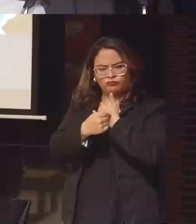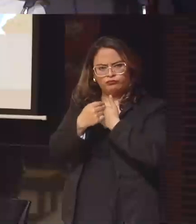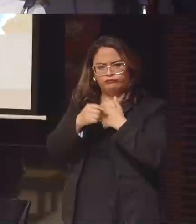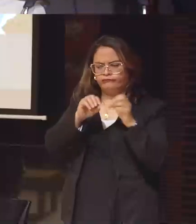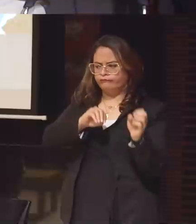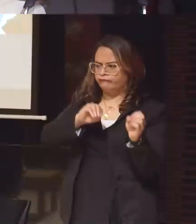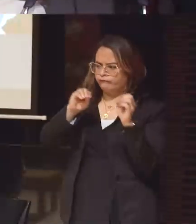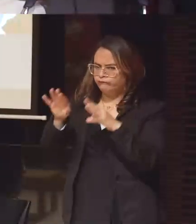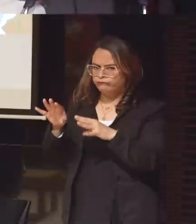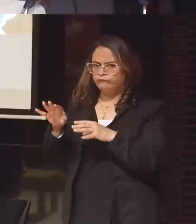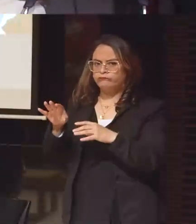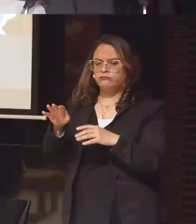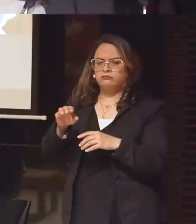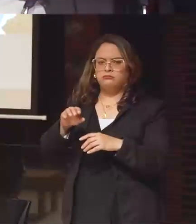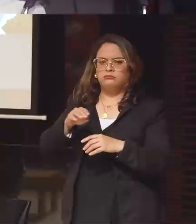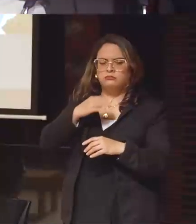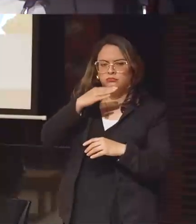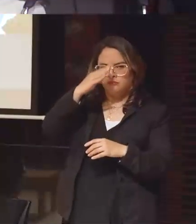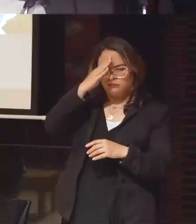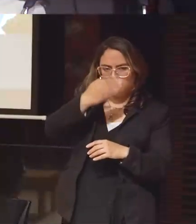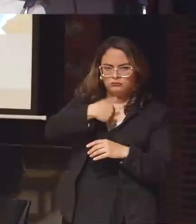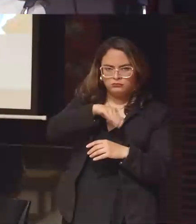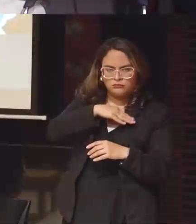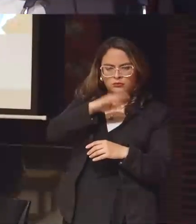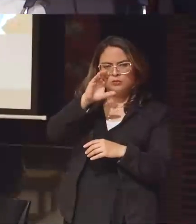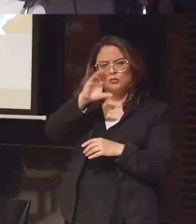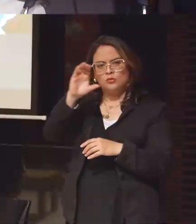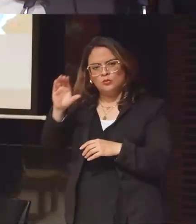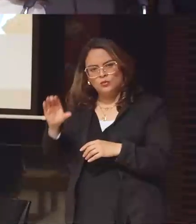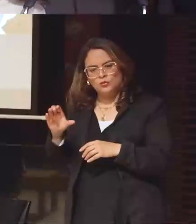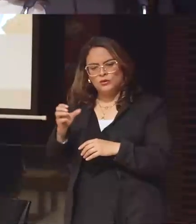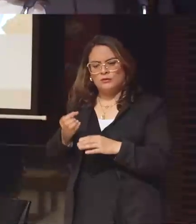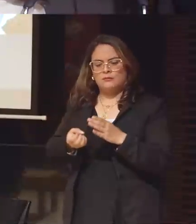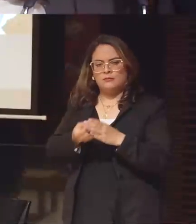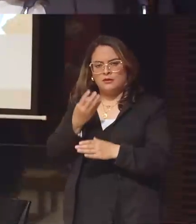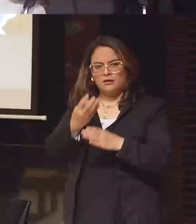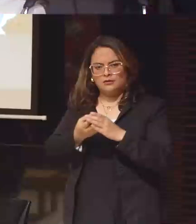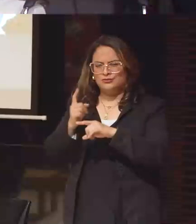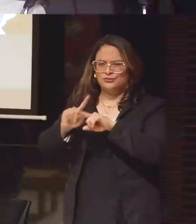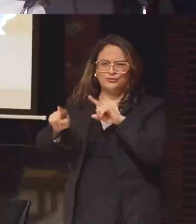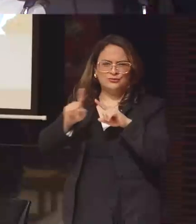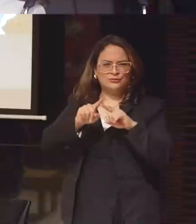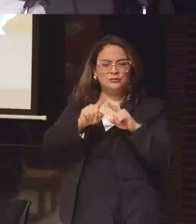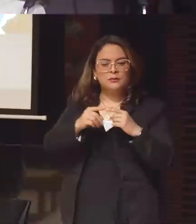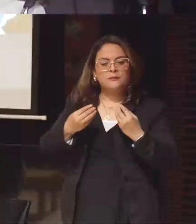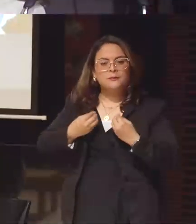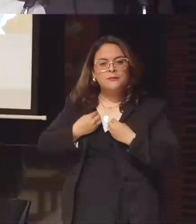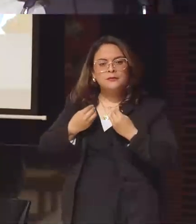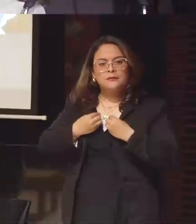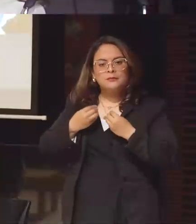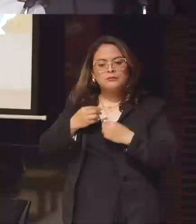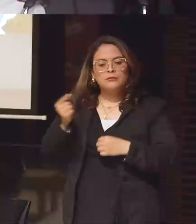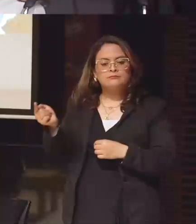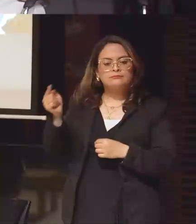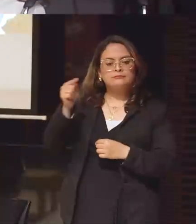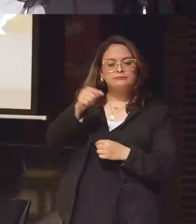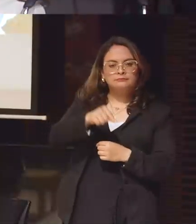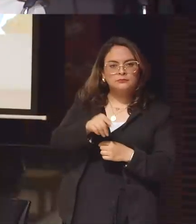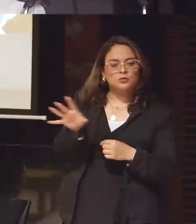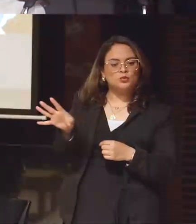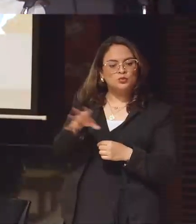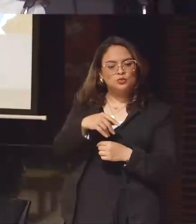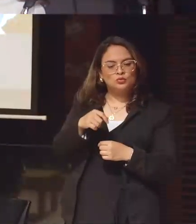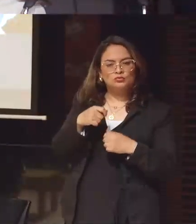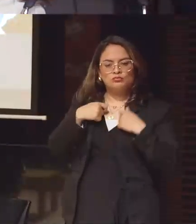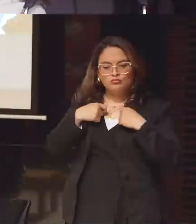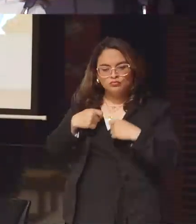paisas, de los costeños, de los pastusos, de todos. Bogotanidad es que vivimos con el frío y sabemos que estamos vestidos todos los días como cebollitas